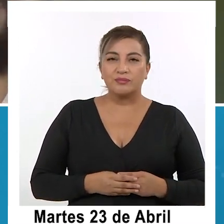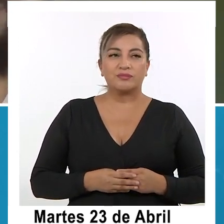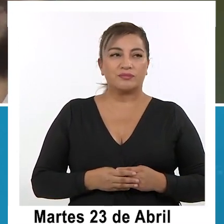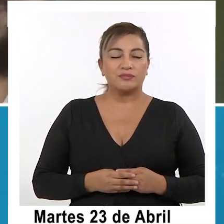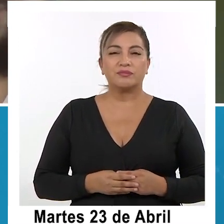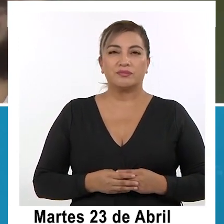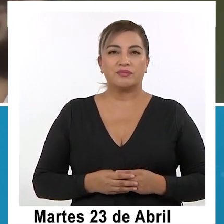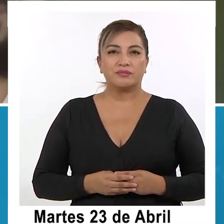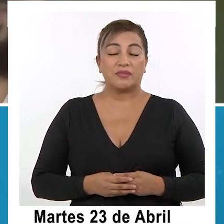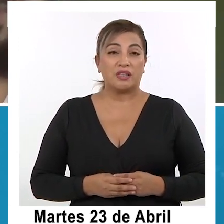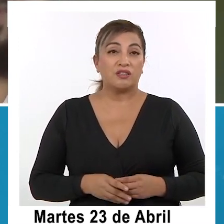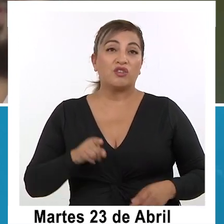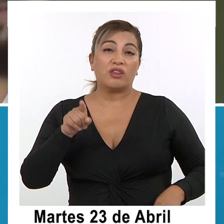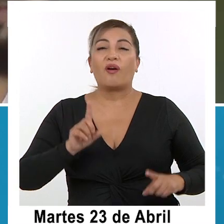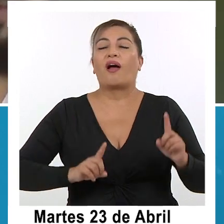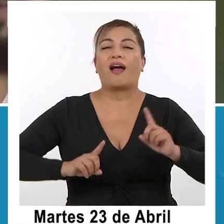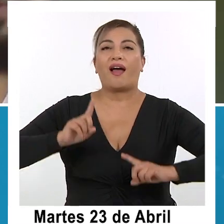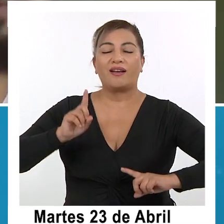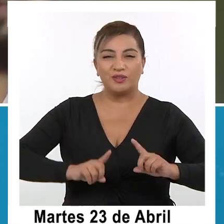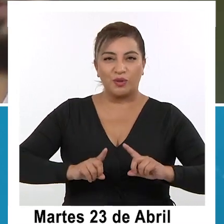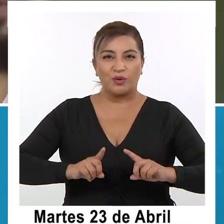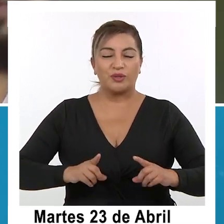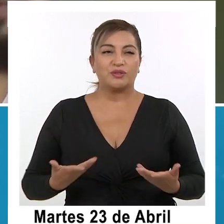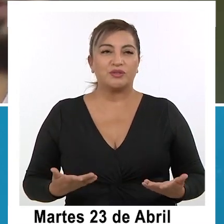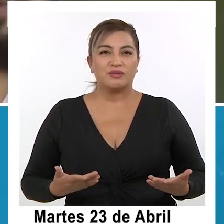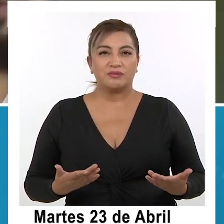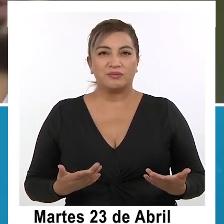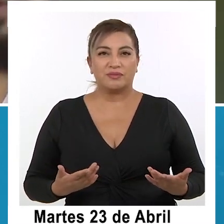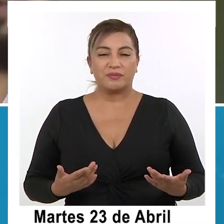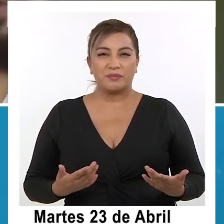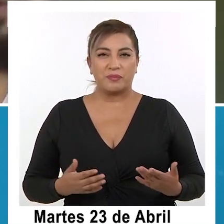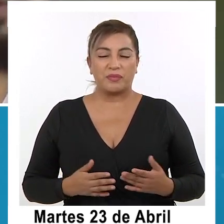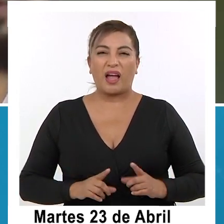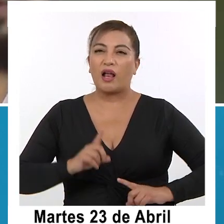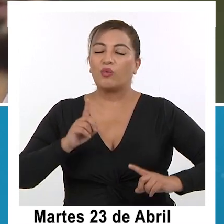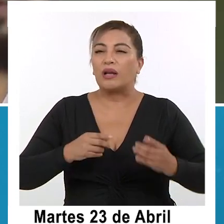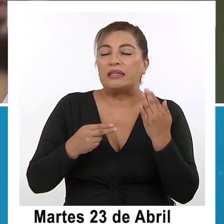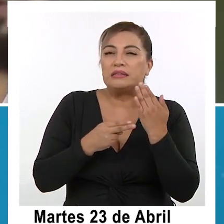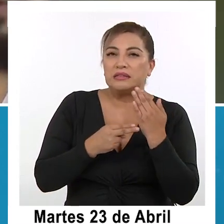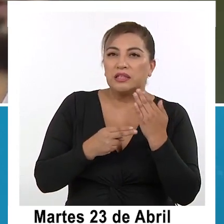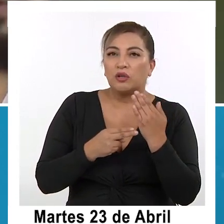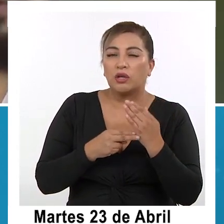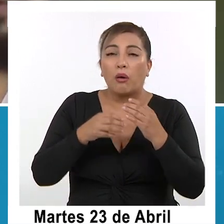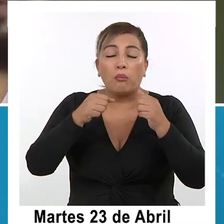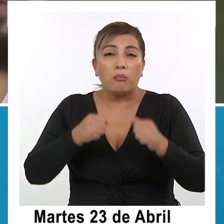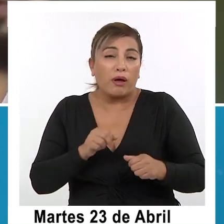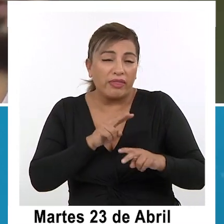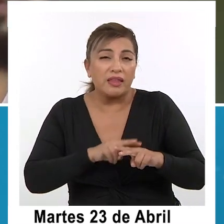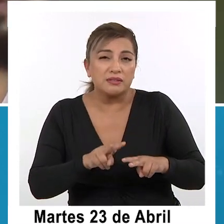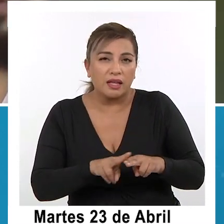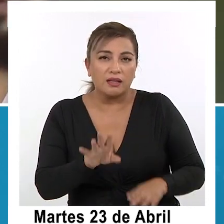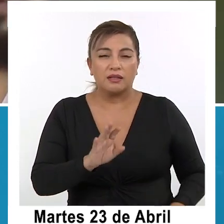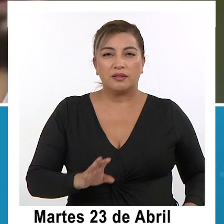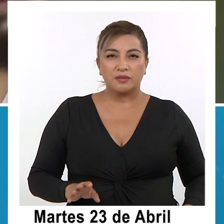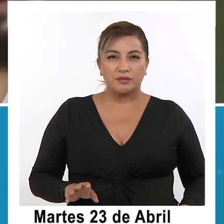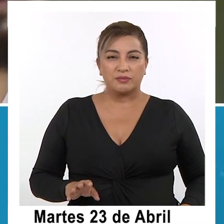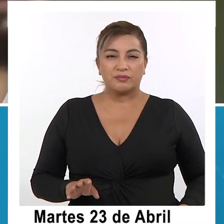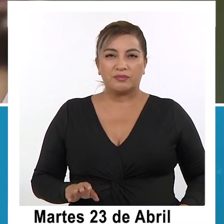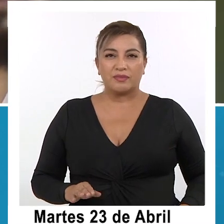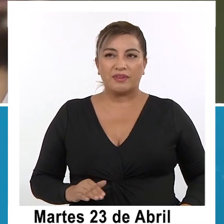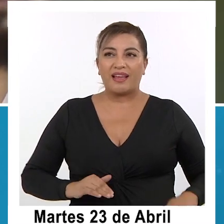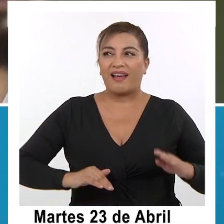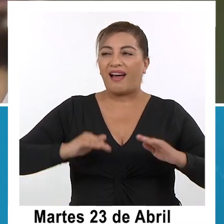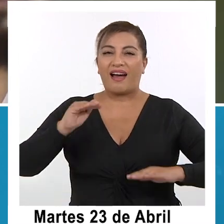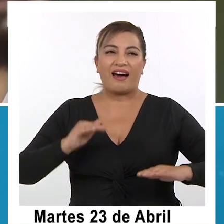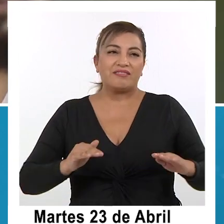fibr como te decías la que tiene esas prestaciones que que muchos tecnologías la se puede hacer otas tecnologías pero eh Hay